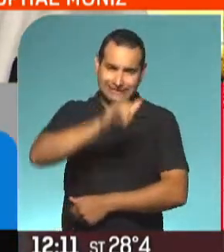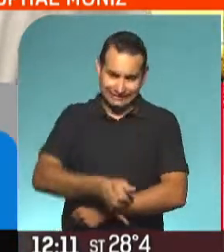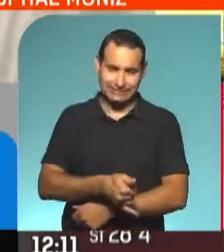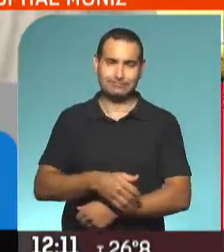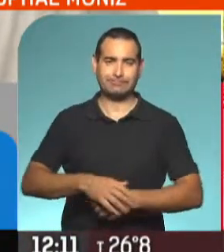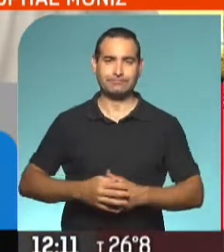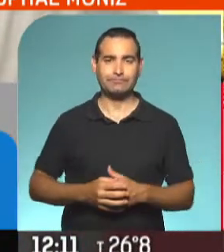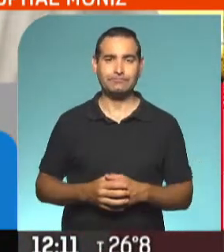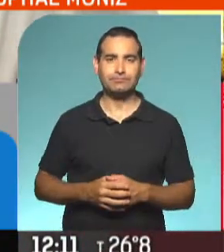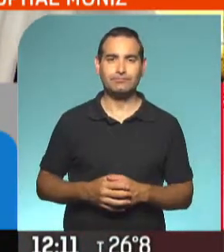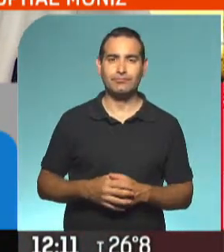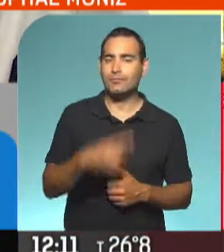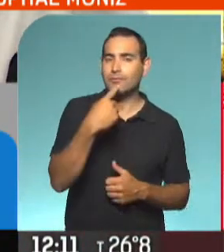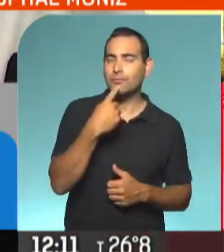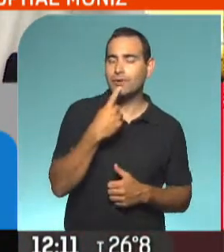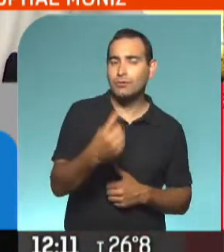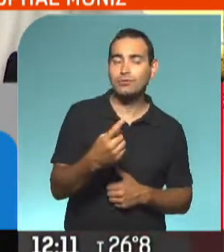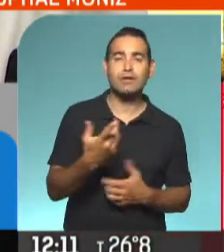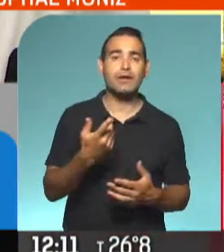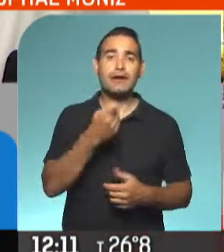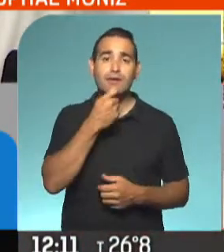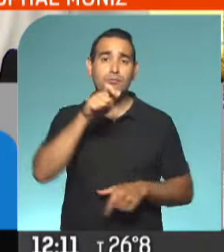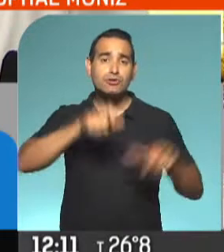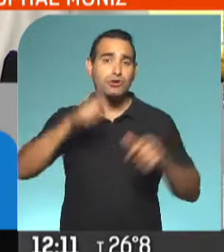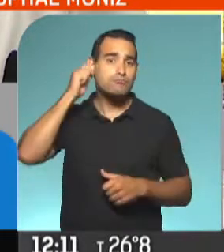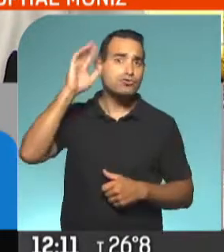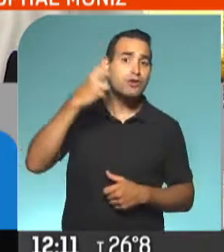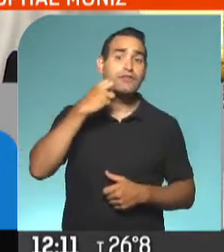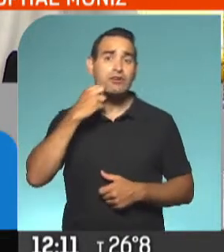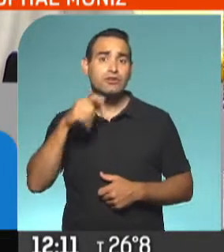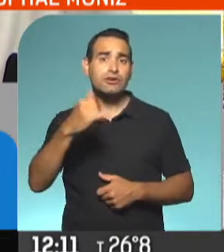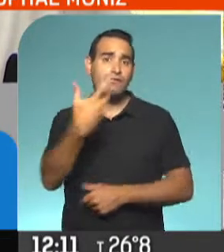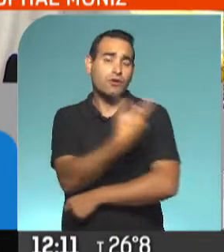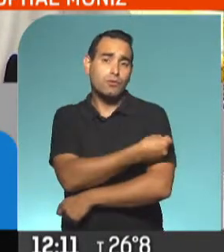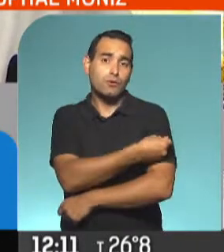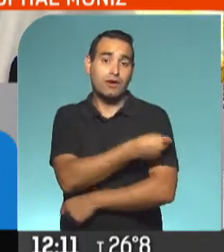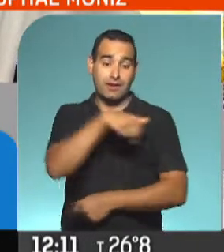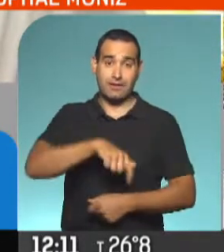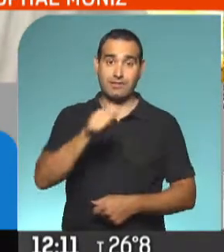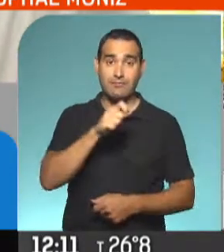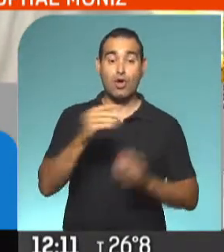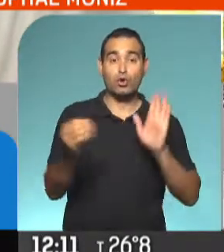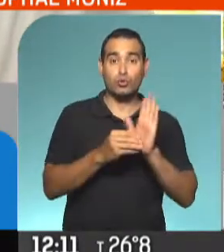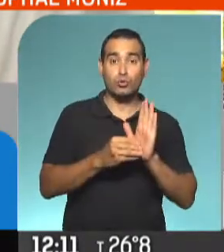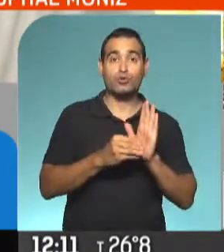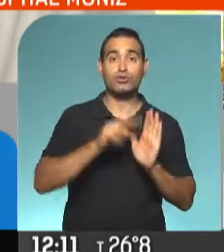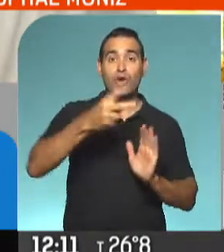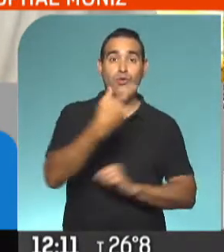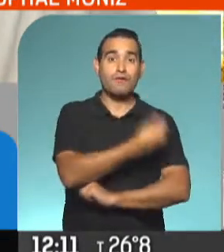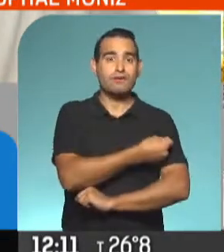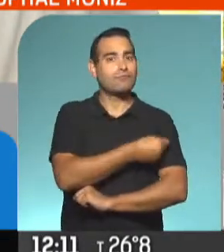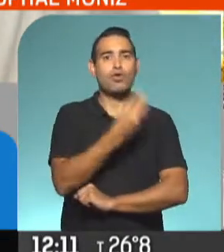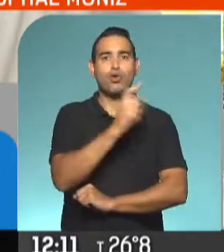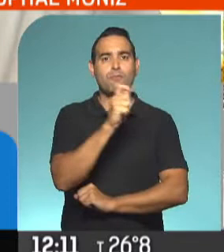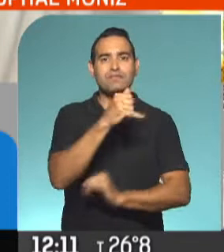para dársela. Doctor, ¿por qué en el caso de algunos adultos mayores se dieron la vacuna, por ejemplo, este mes y tienen turno para la segunda dosis recién en 2